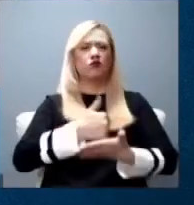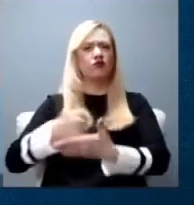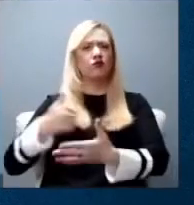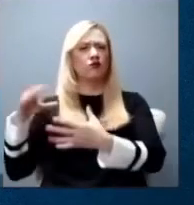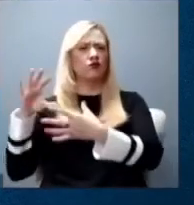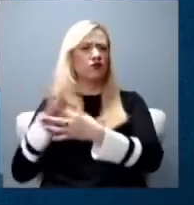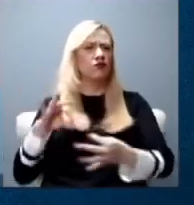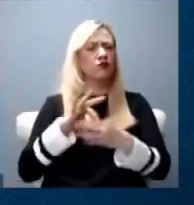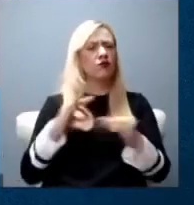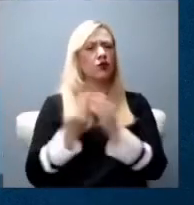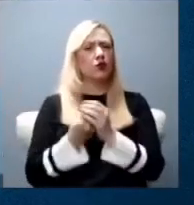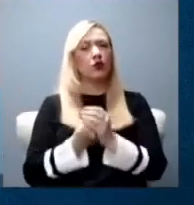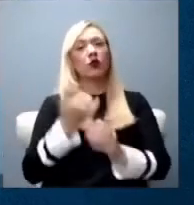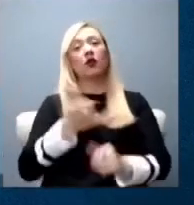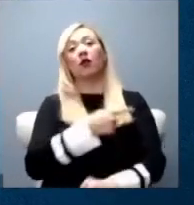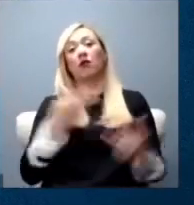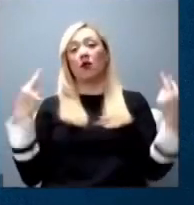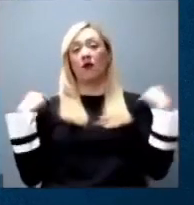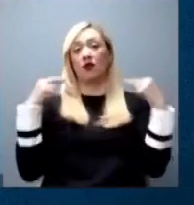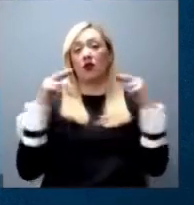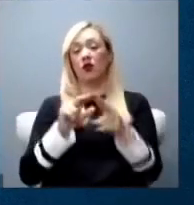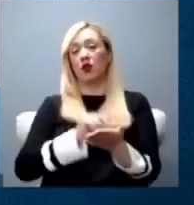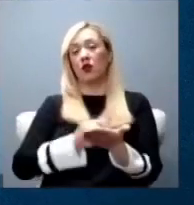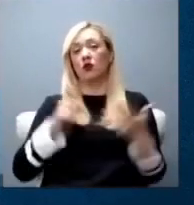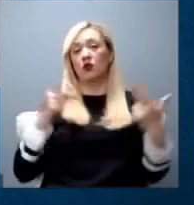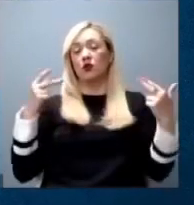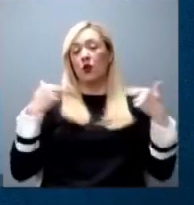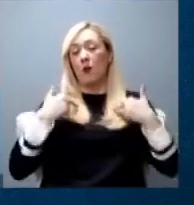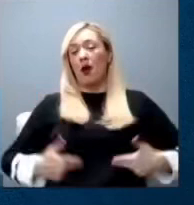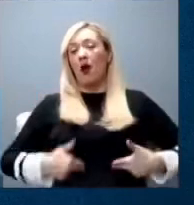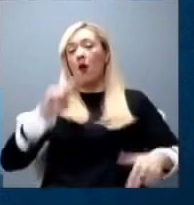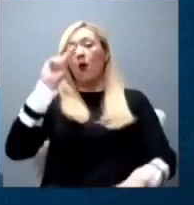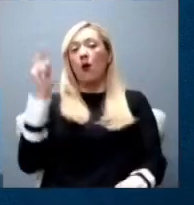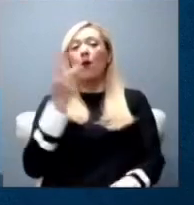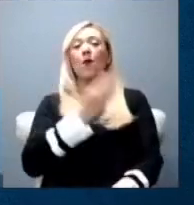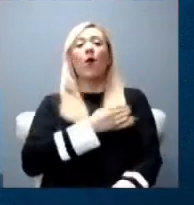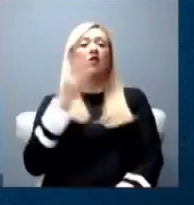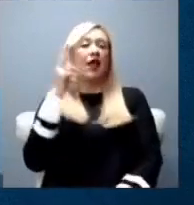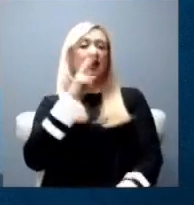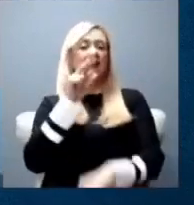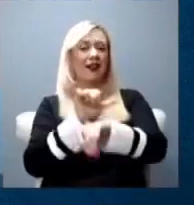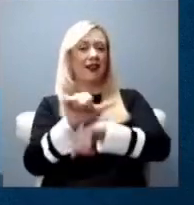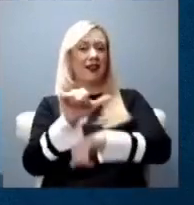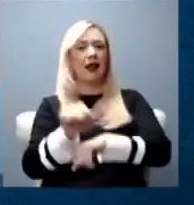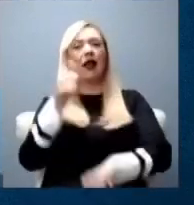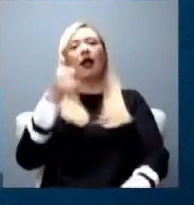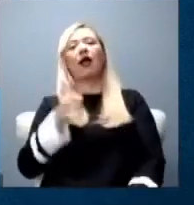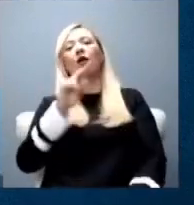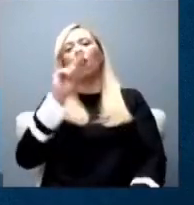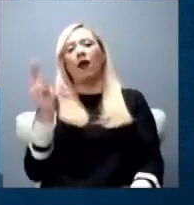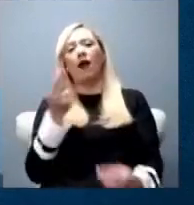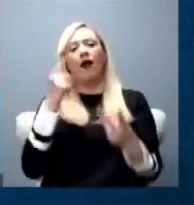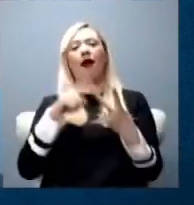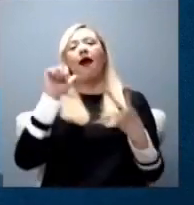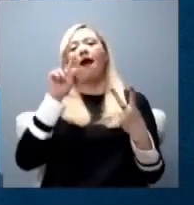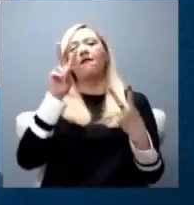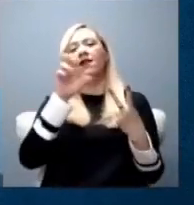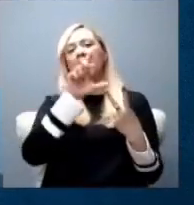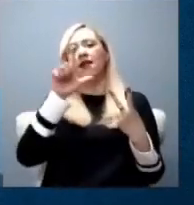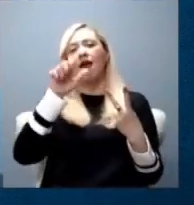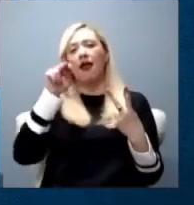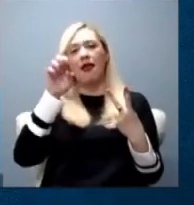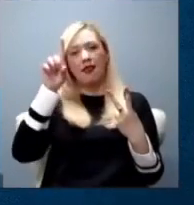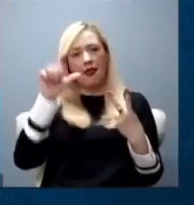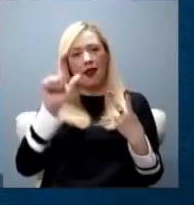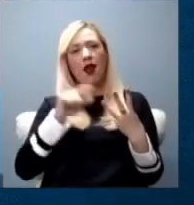Derechos Humanos y Garantías de la Facultad de Derecho de la Universidad de Buenos Aires, la Universidad Nacional de Avellaneda y la Universidad Nacional de Lanús. Bienvenido,